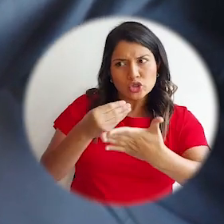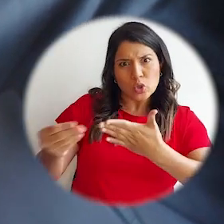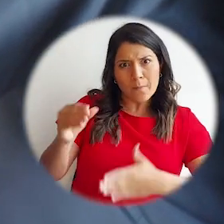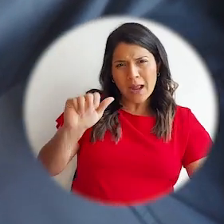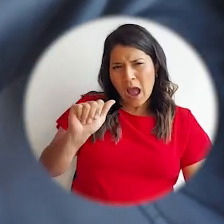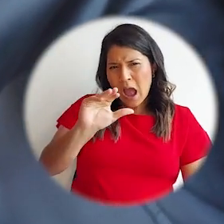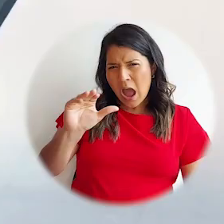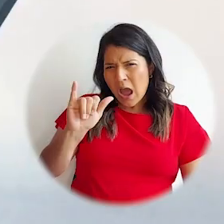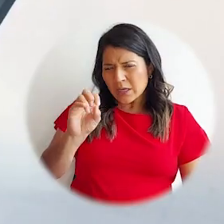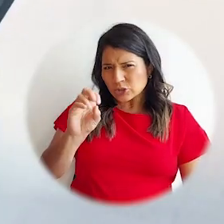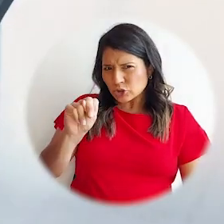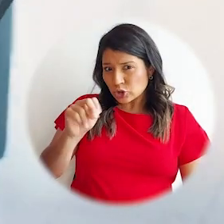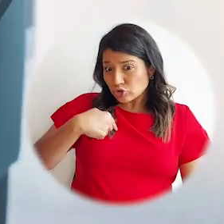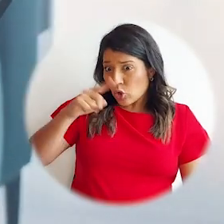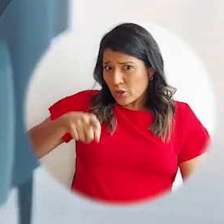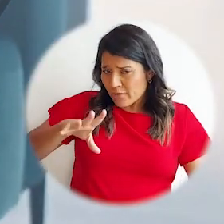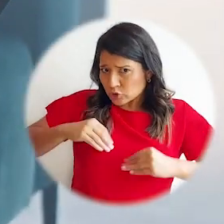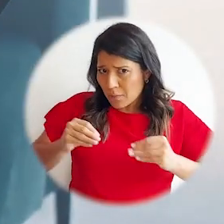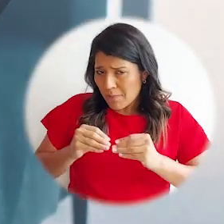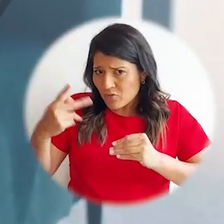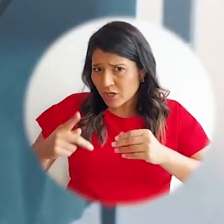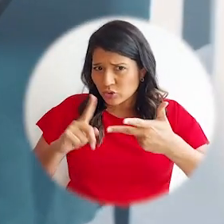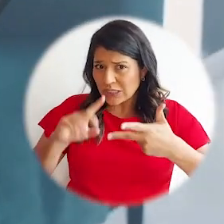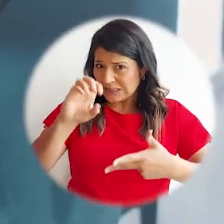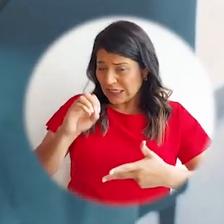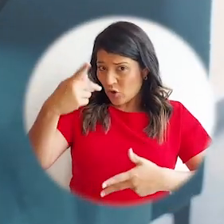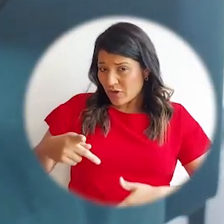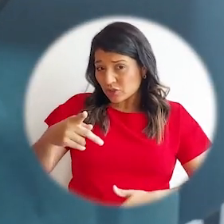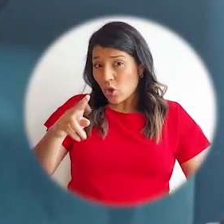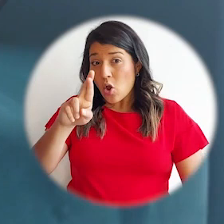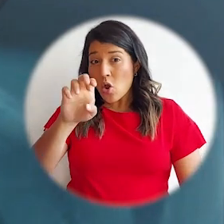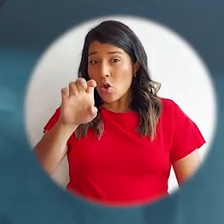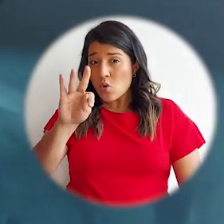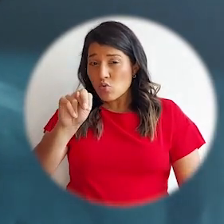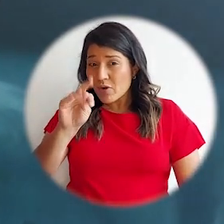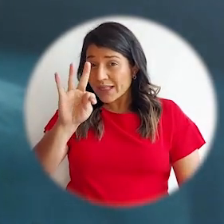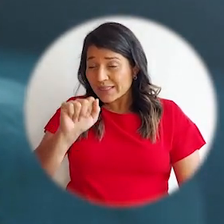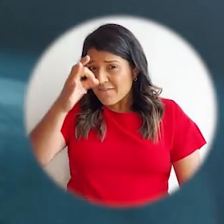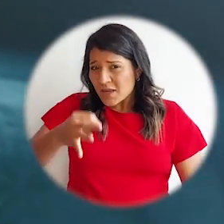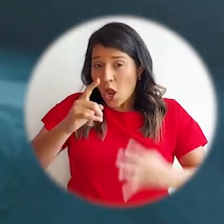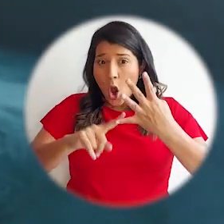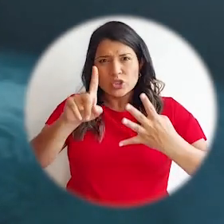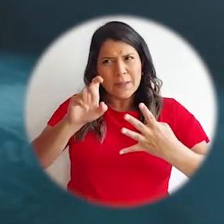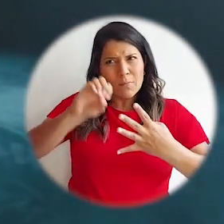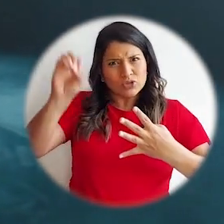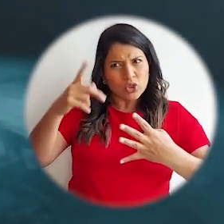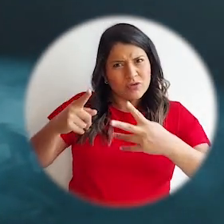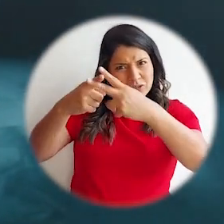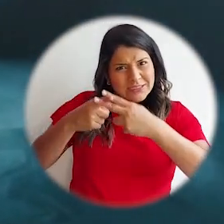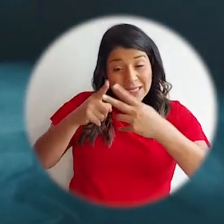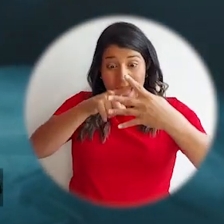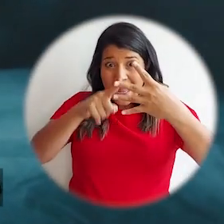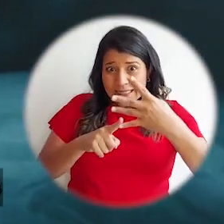tomar yo mucho más riesgo? ¿Cero riesgo de duración en renta fija o 100% de riesgo de crédito? Estas son algunas de las preguntas más frecuentes